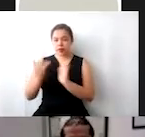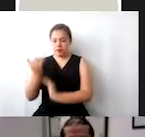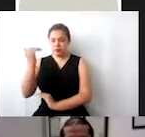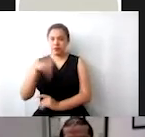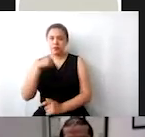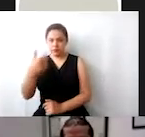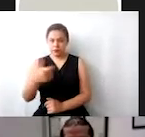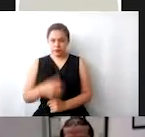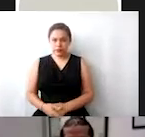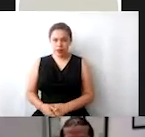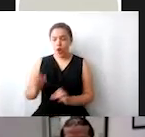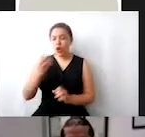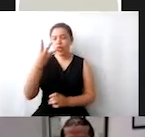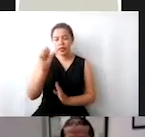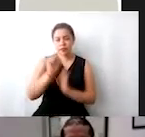Entonces,